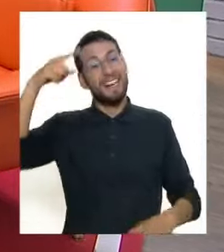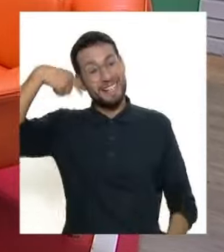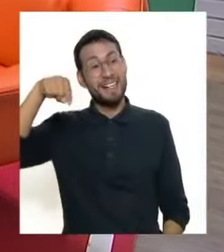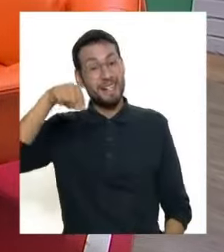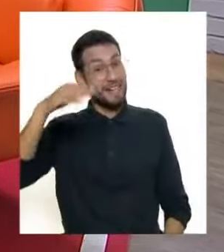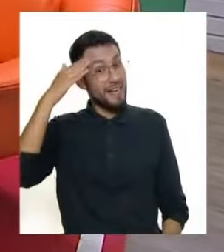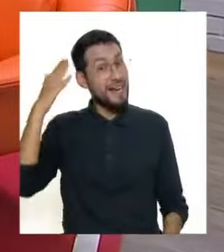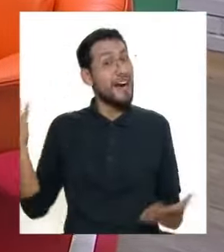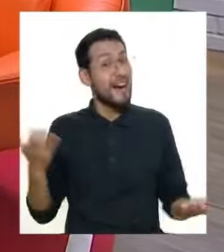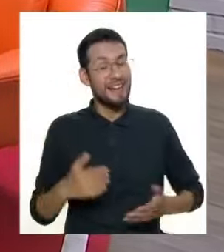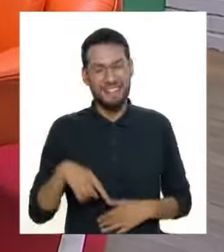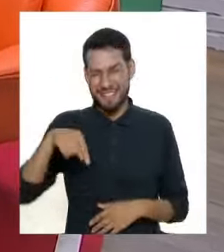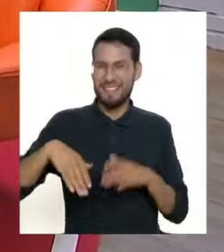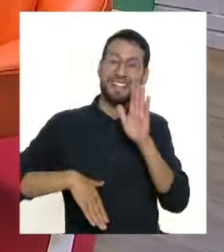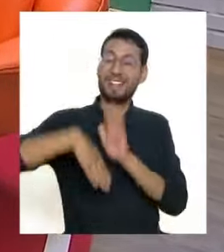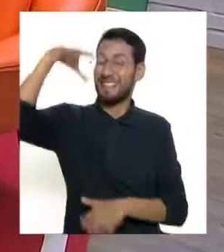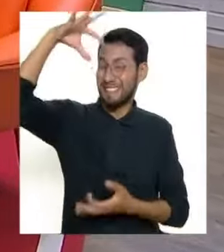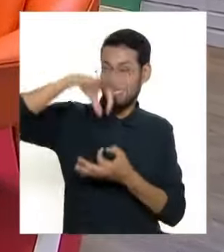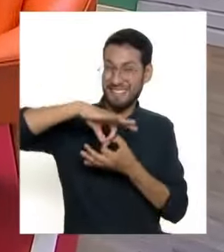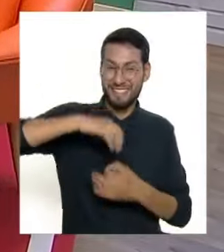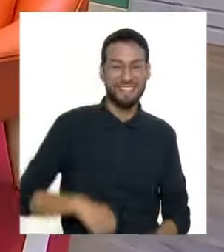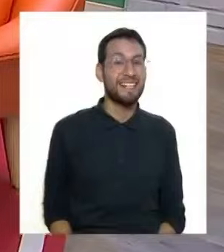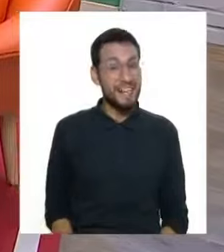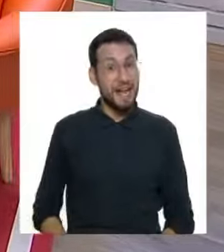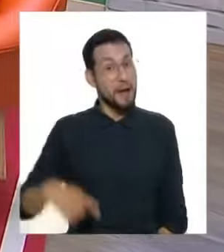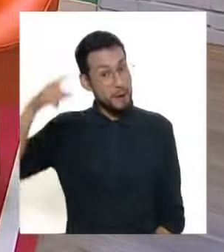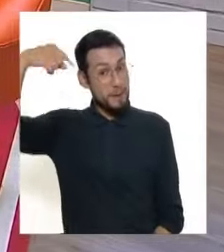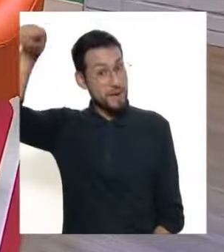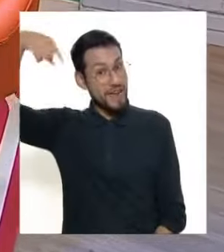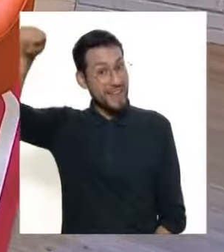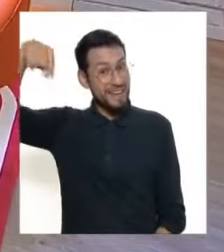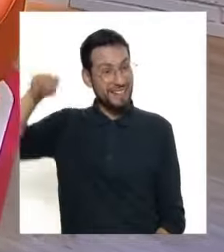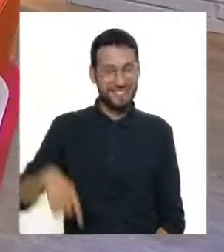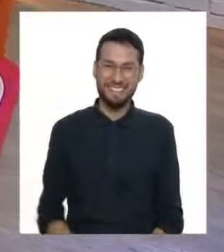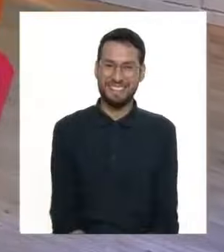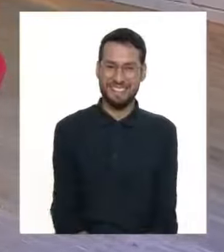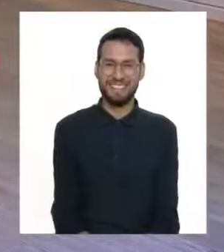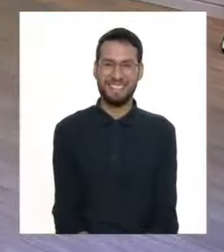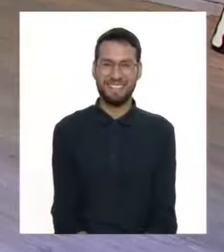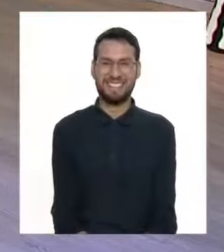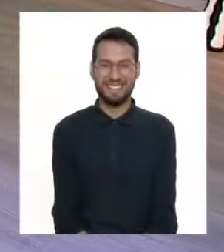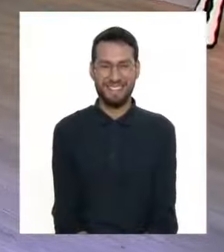Tú ya sabes dónde estás. Esto es Más Conectados. Ya venimos.